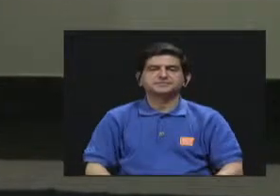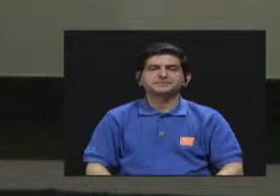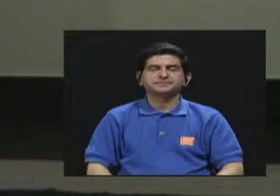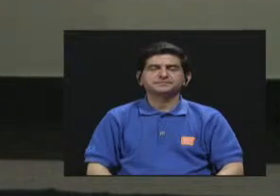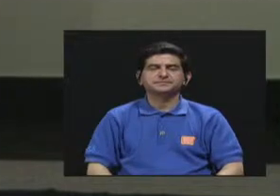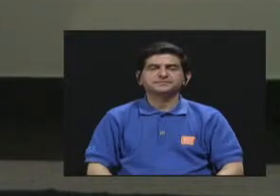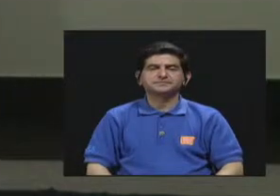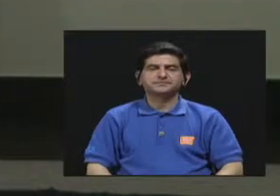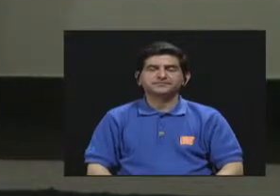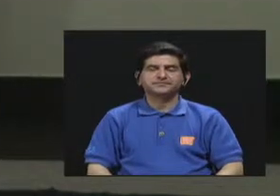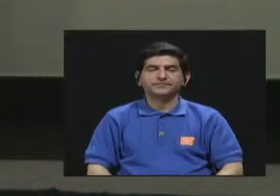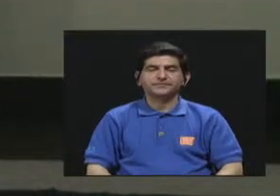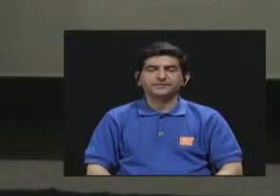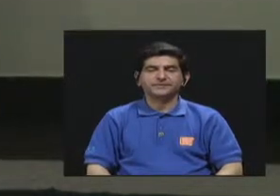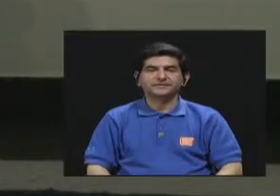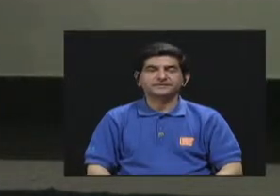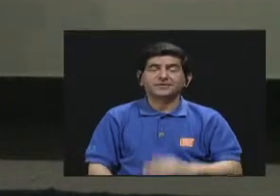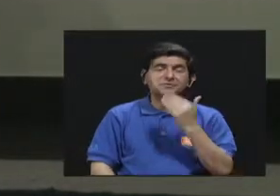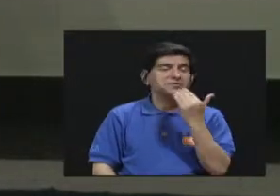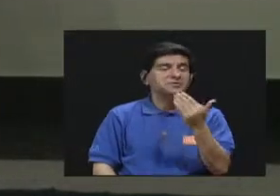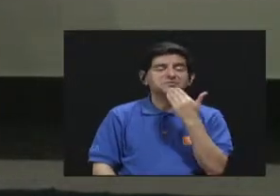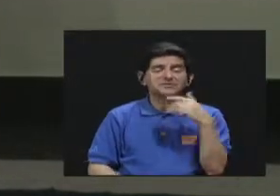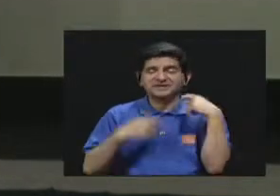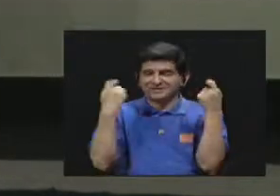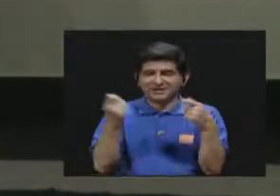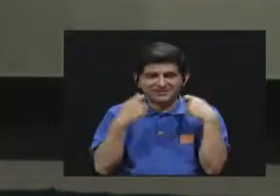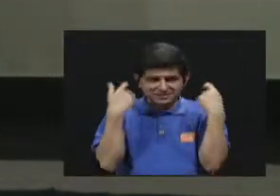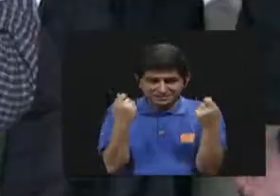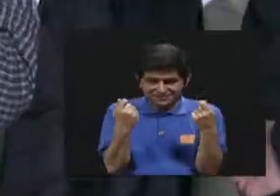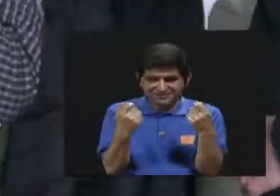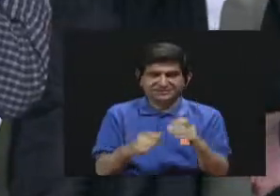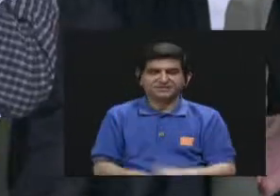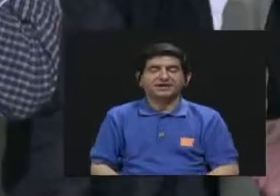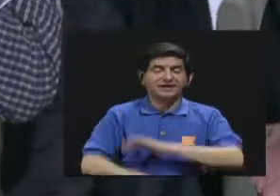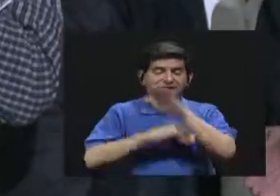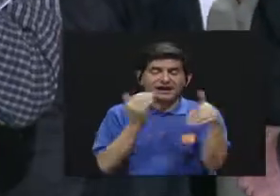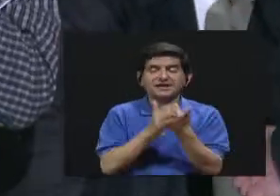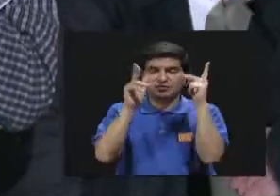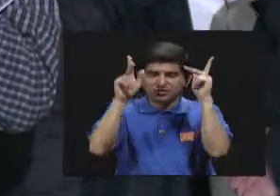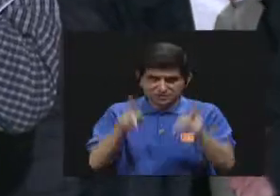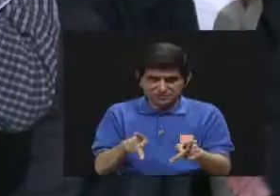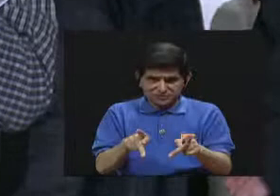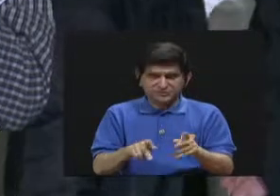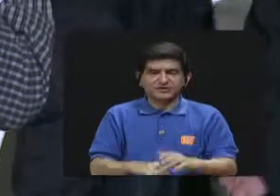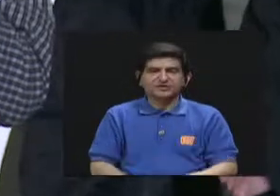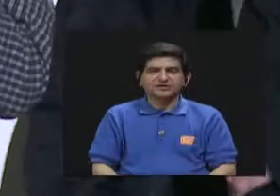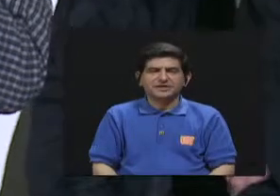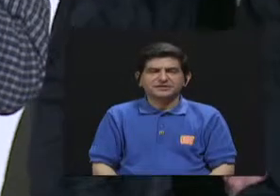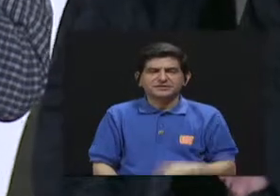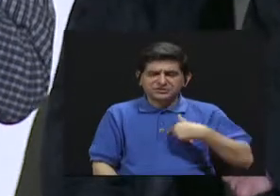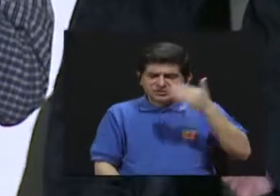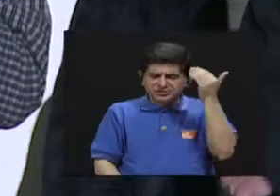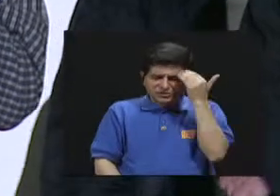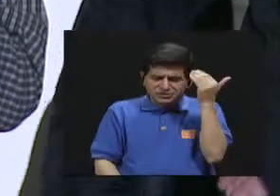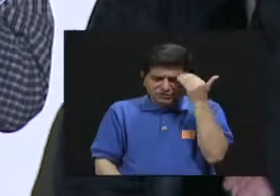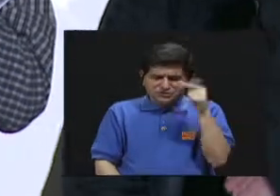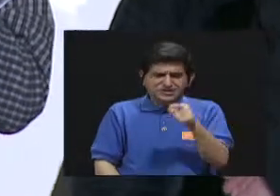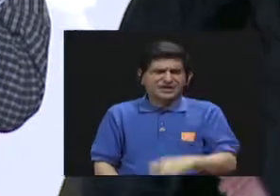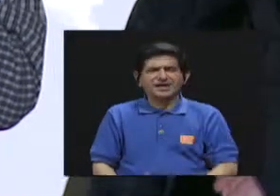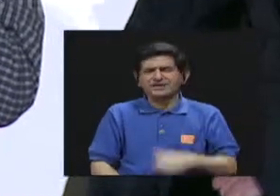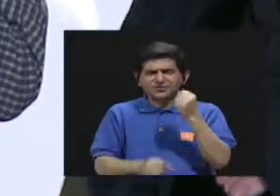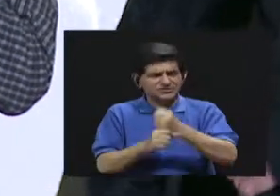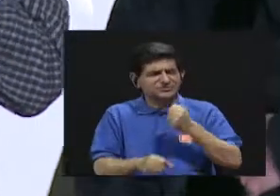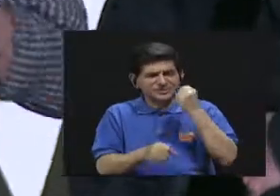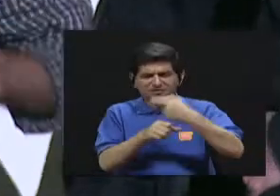Bueno, nada, como agradecer al festival y a todas las personas como que sé que le han puesto como mucho cariño y trabajo a esta